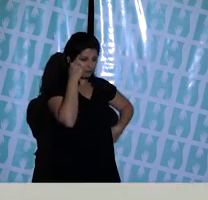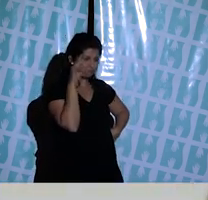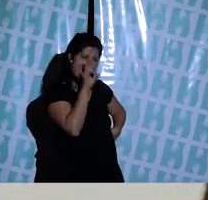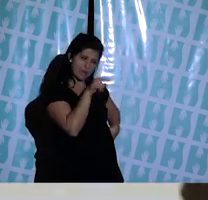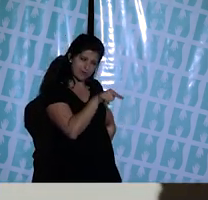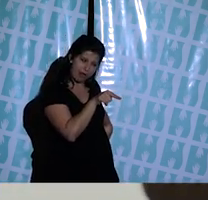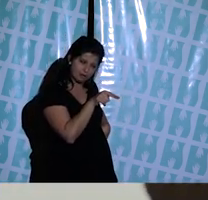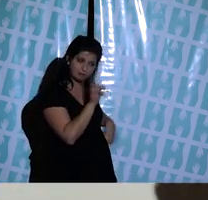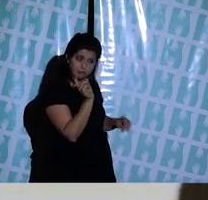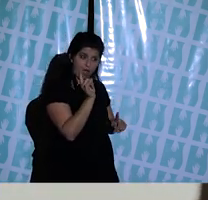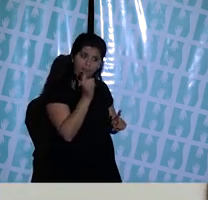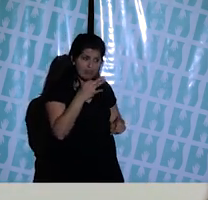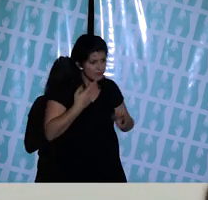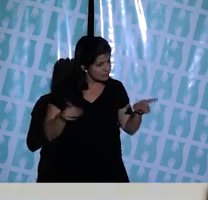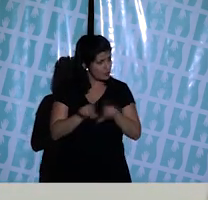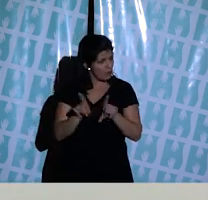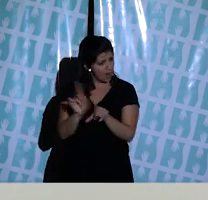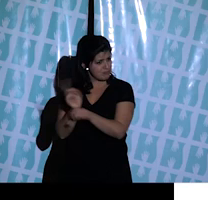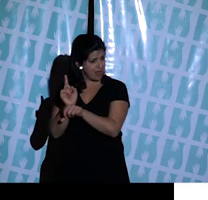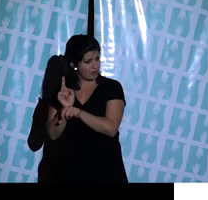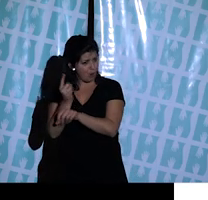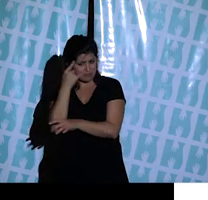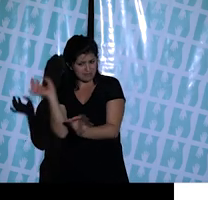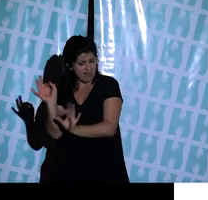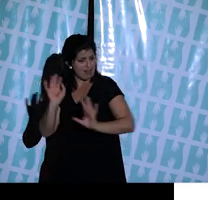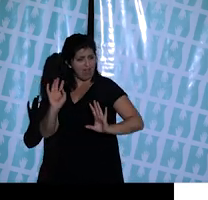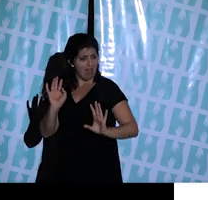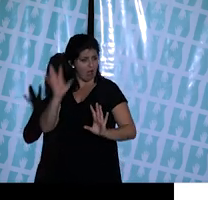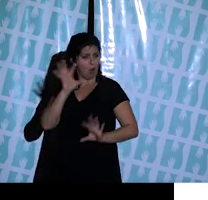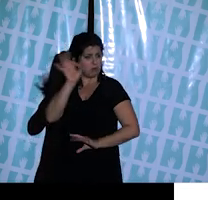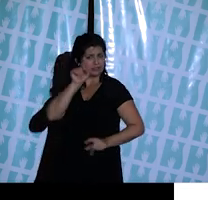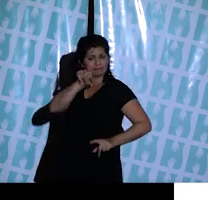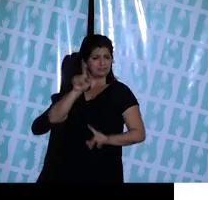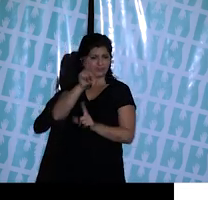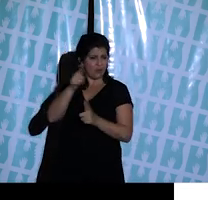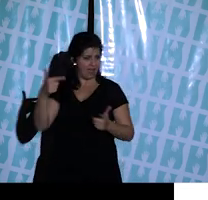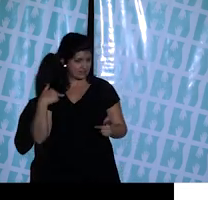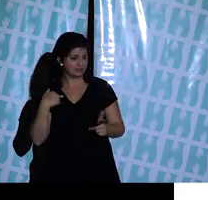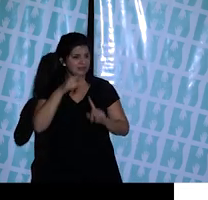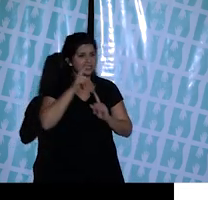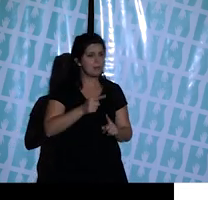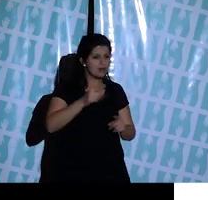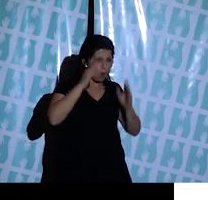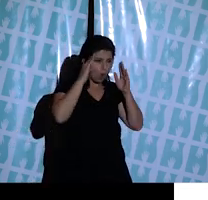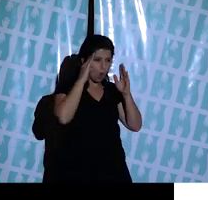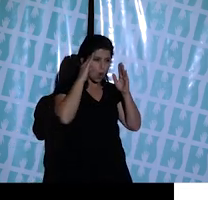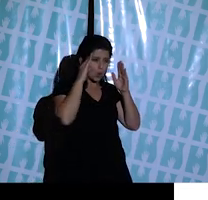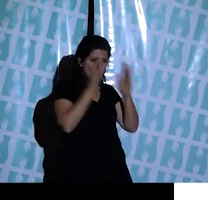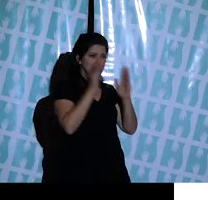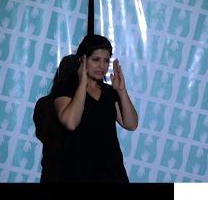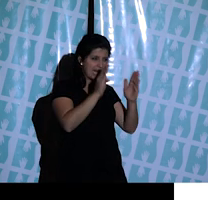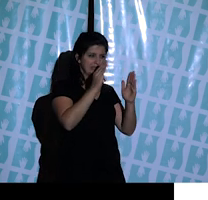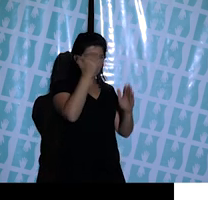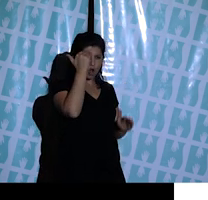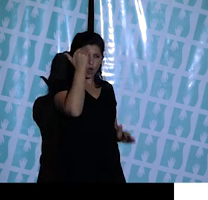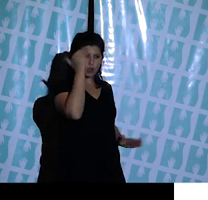como, como vivimos nosotros. Consciente, que es la elección personal del vivir consciente antes que el